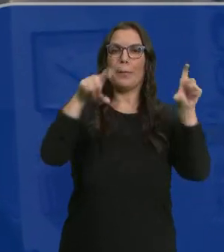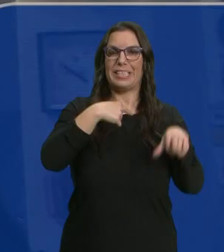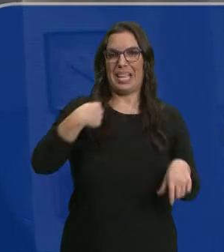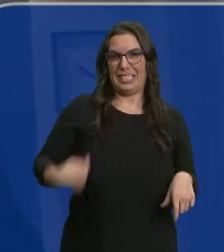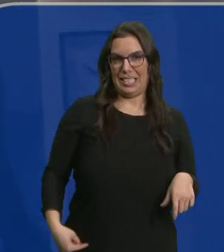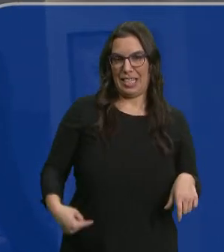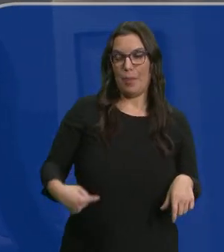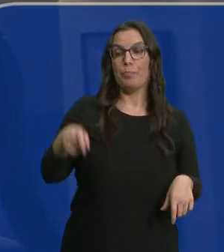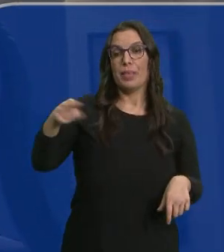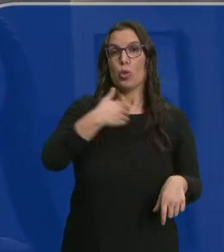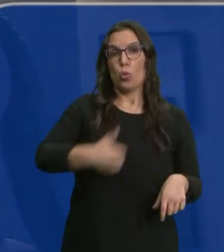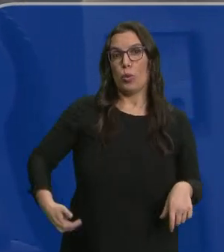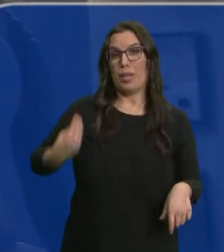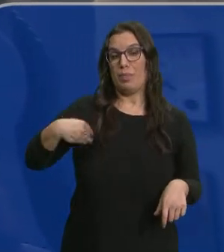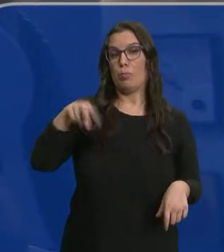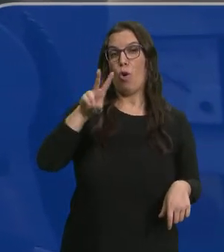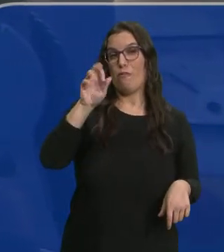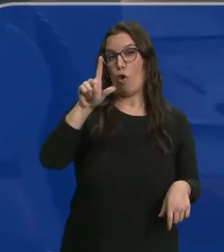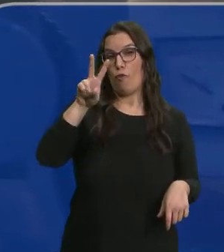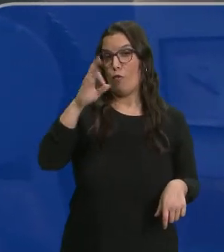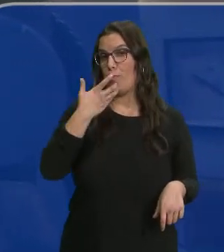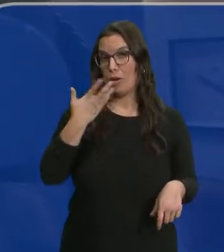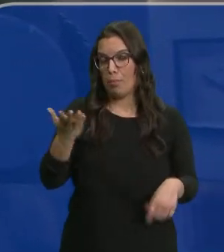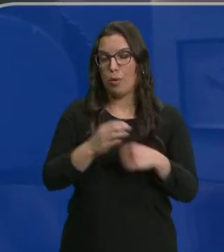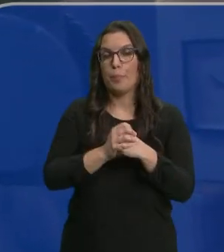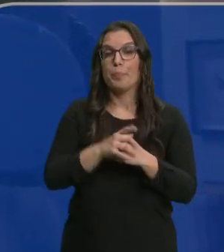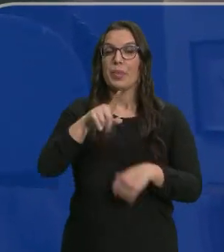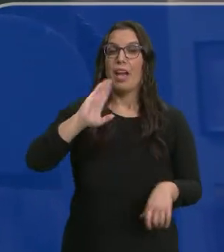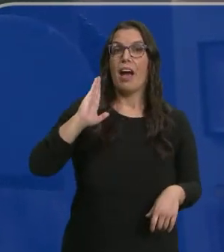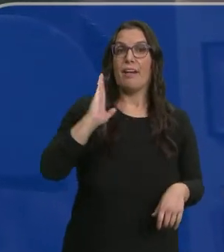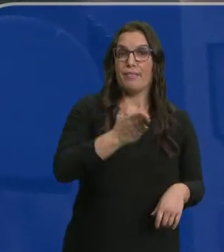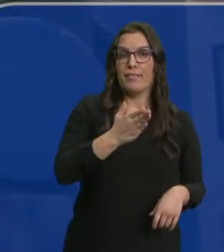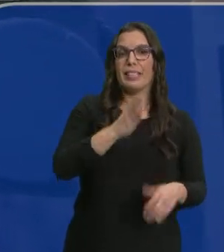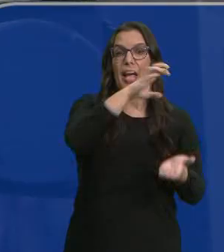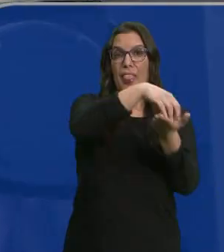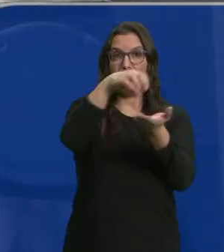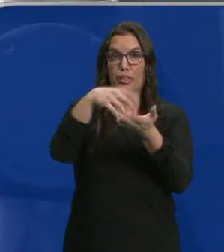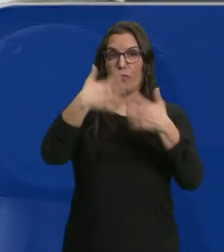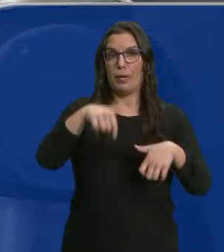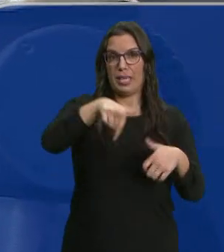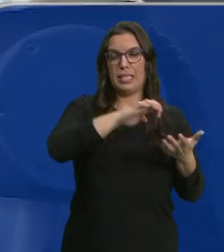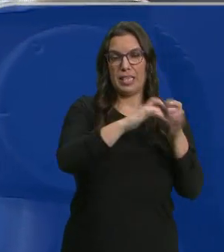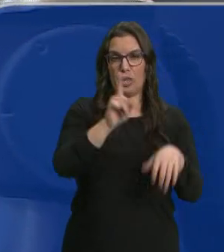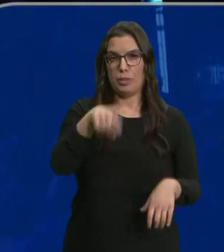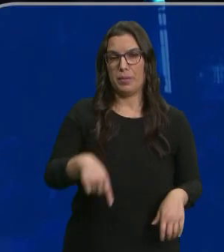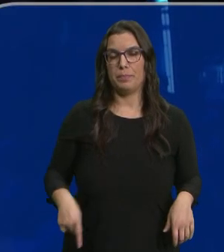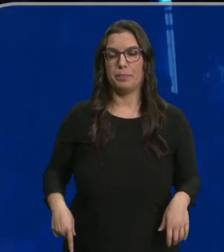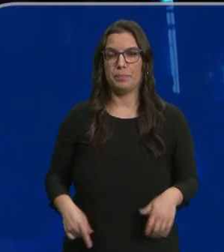Geely, propietaria de Volvo, entre otras marcas. Esto afecta a varios centros de Castilla y León.